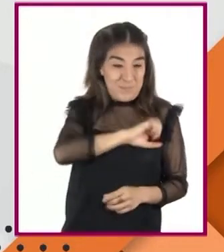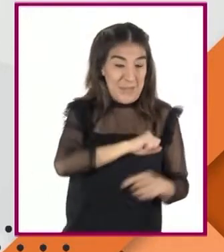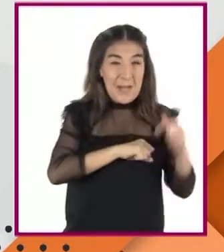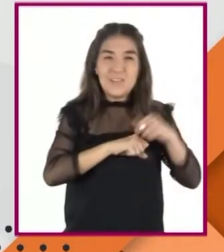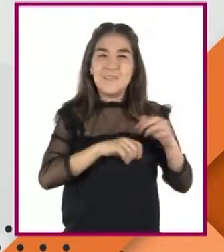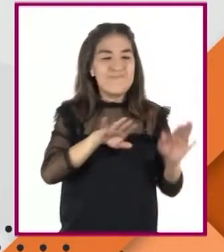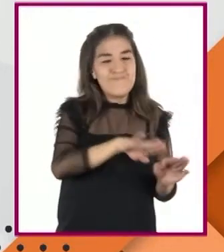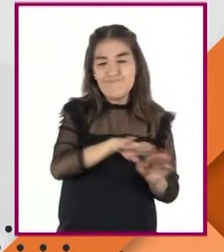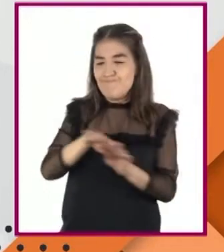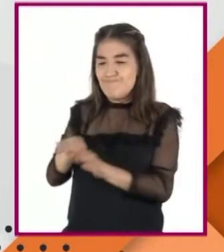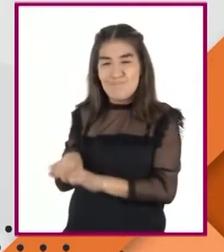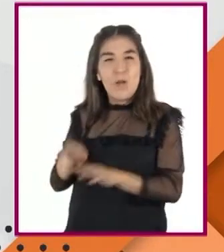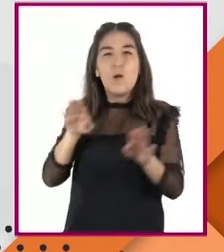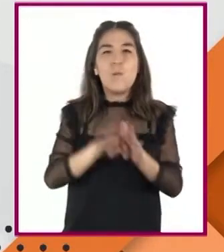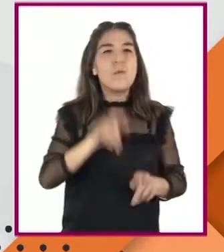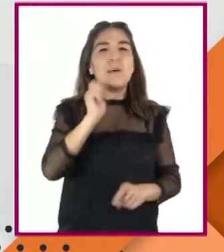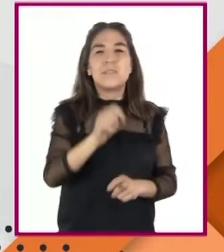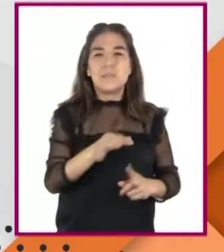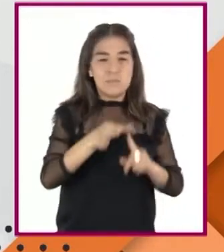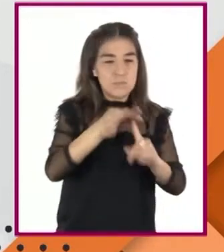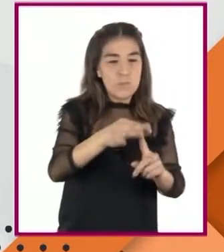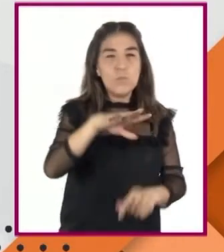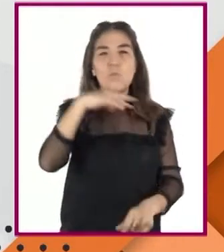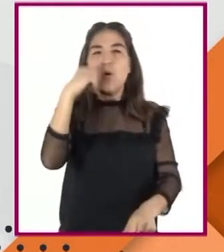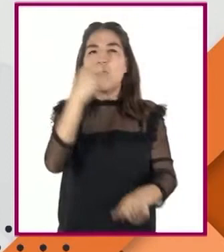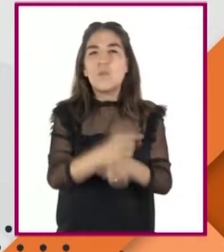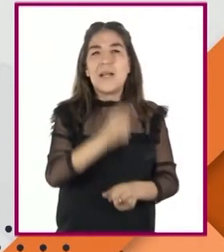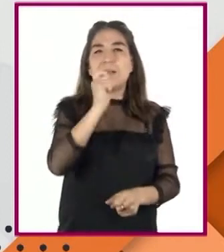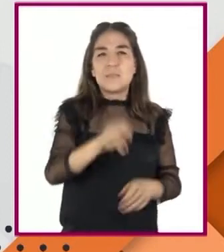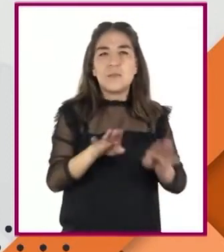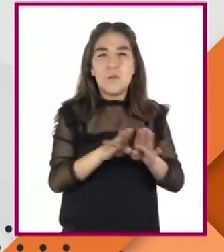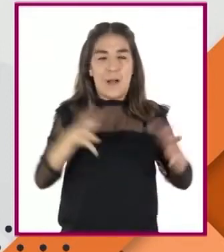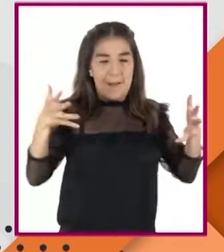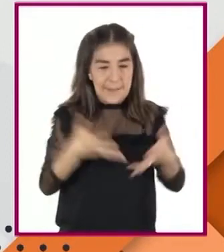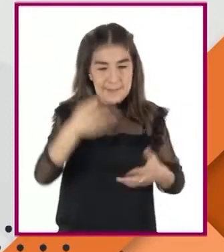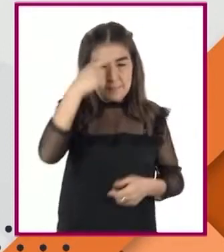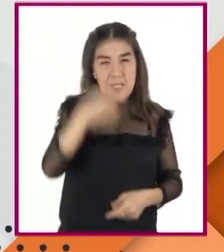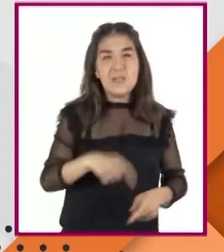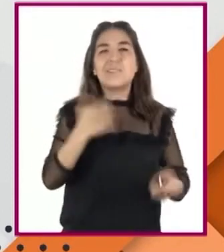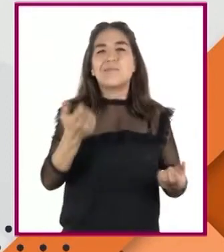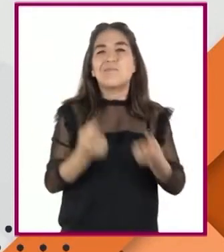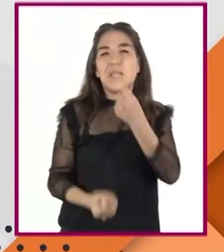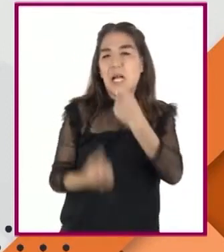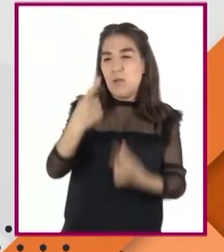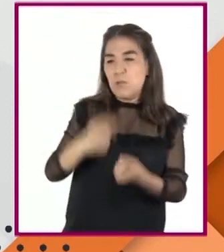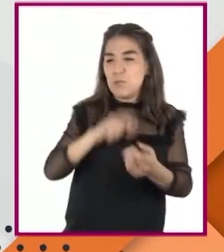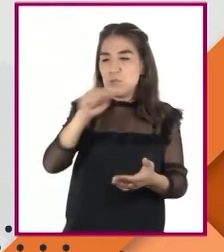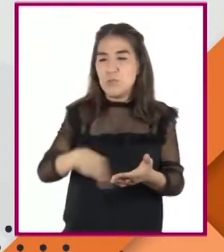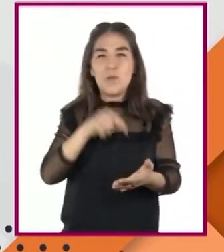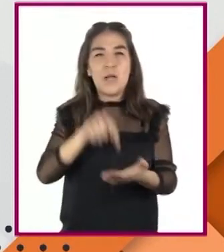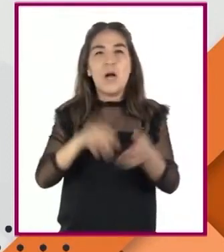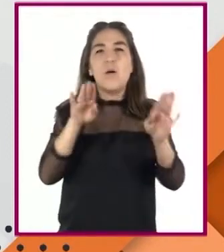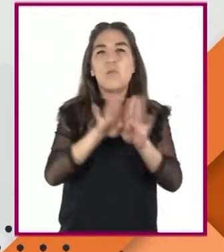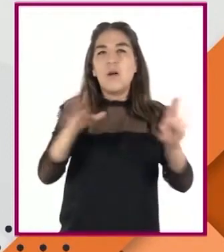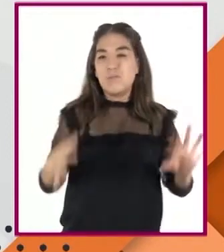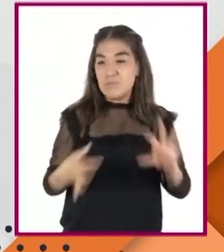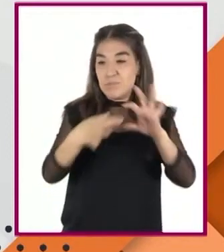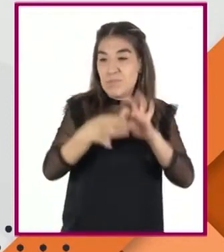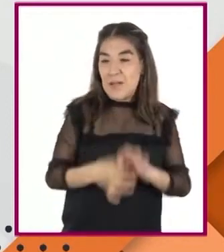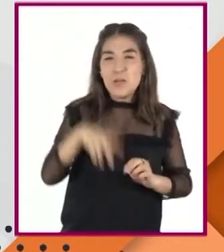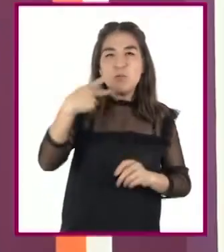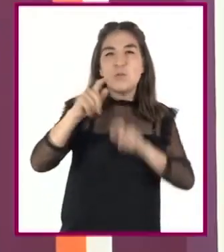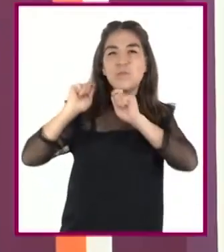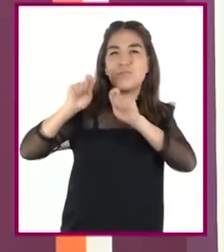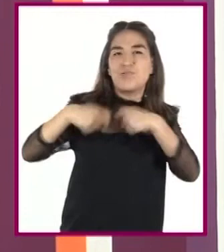los hombres y no una voluntad nacional restringida a ciertas poblaciones que compartían tradiciones e